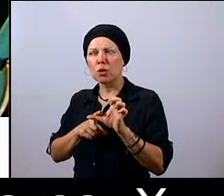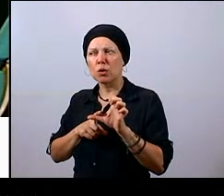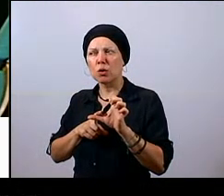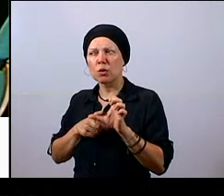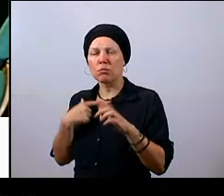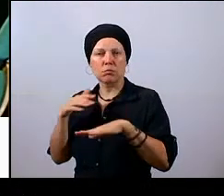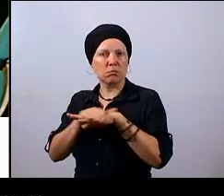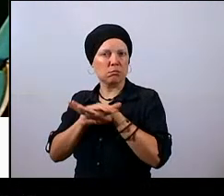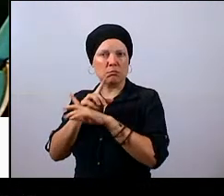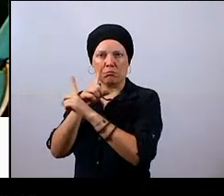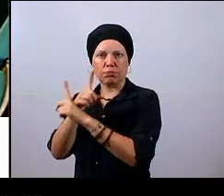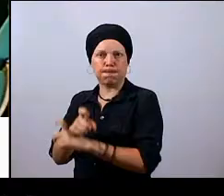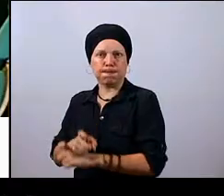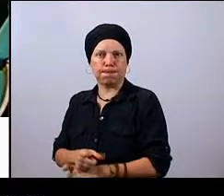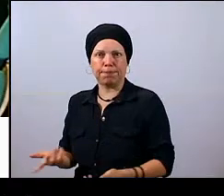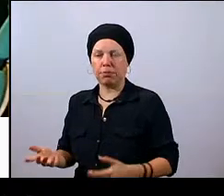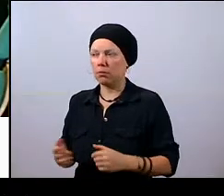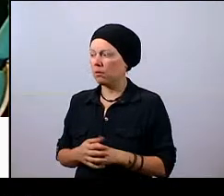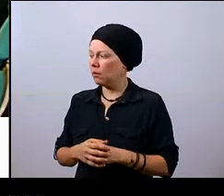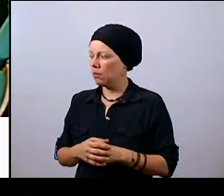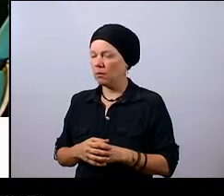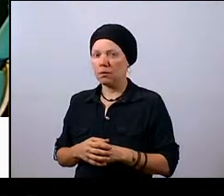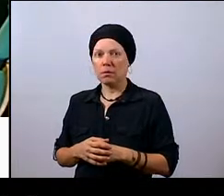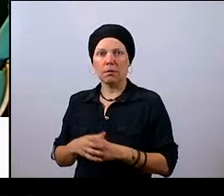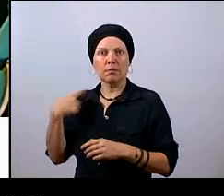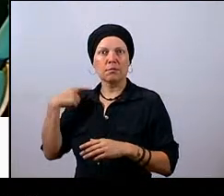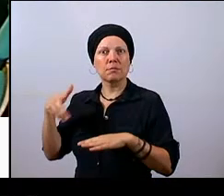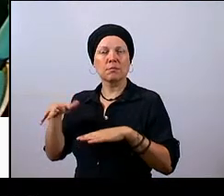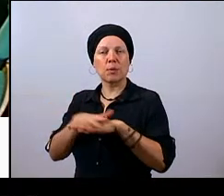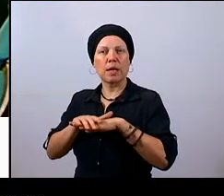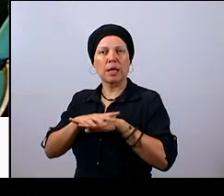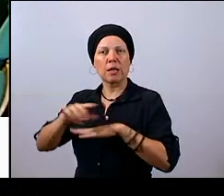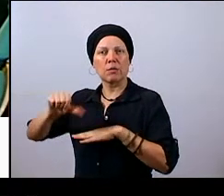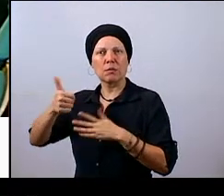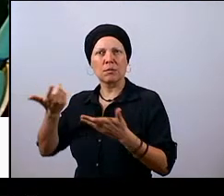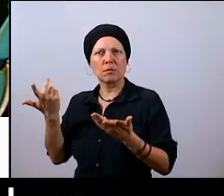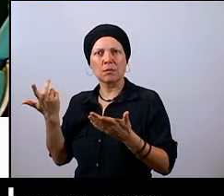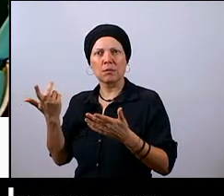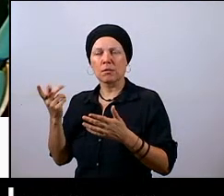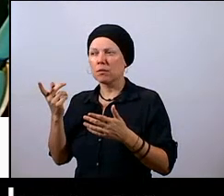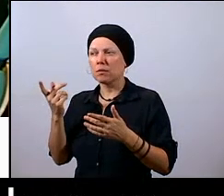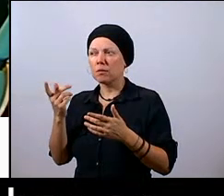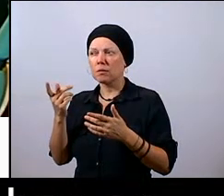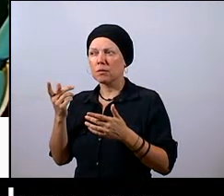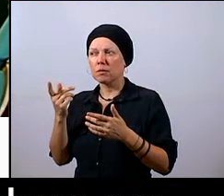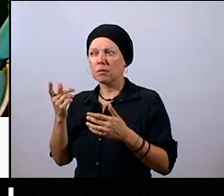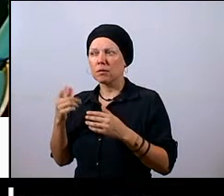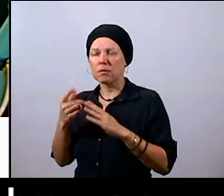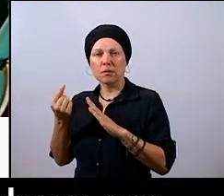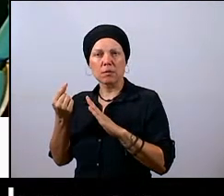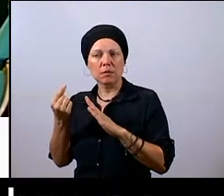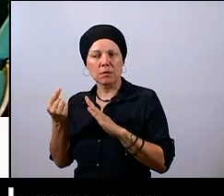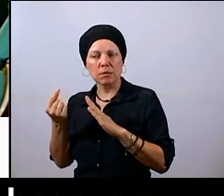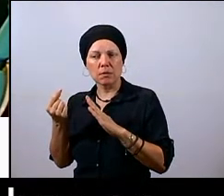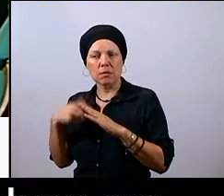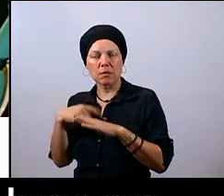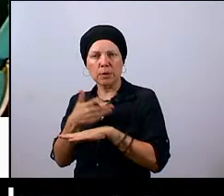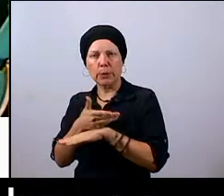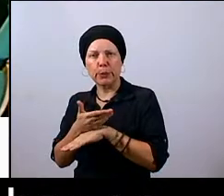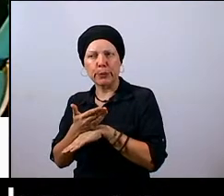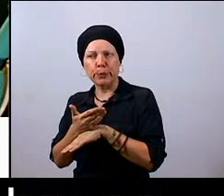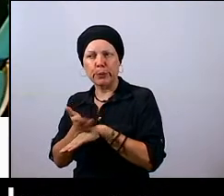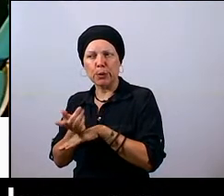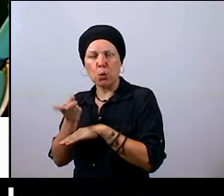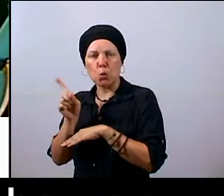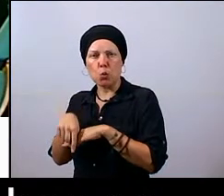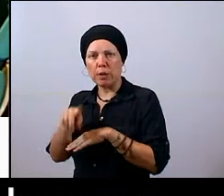menores migrantes. Hoy se va a aprobar en Consejo de Ministros y ABC publicaba que ese traslado se iba a retrasar en un mes.